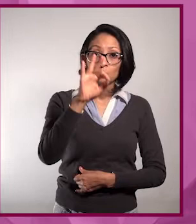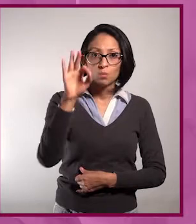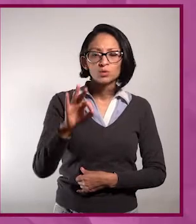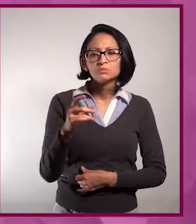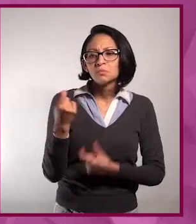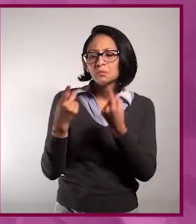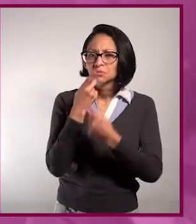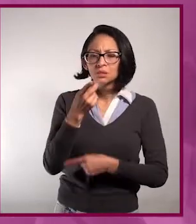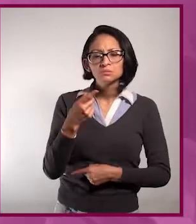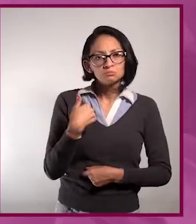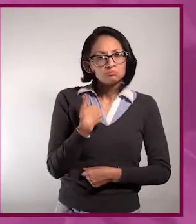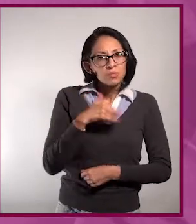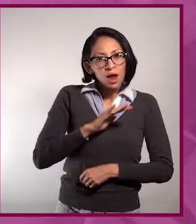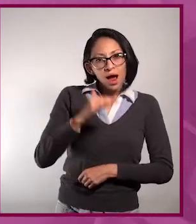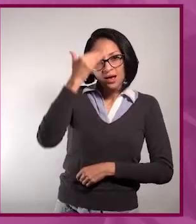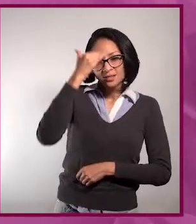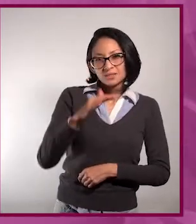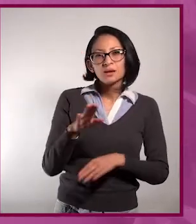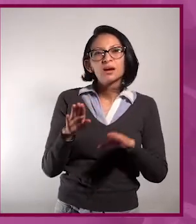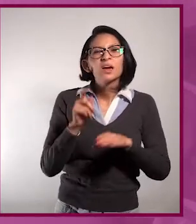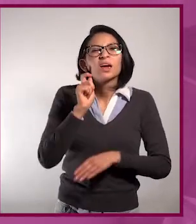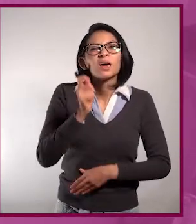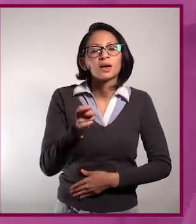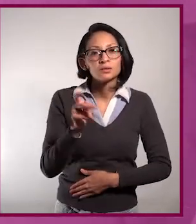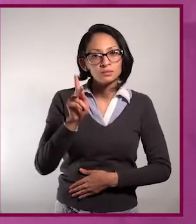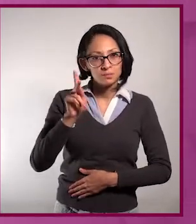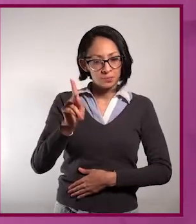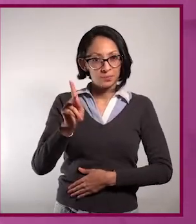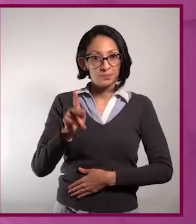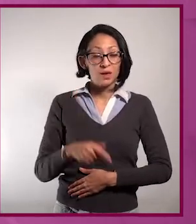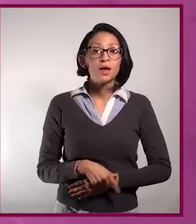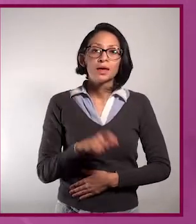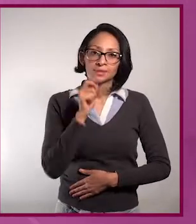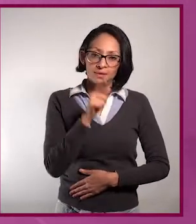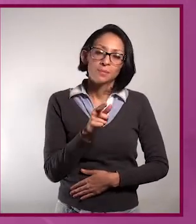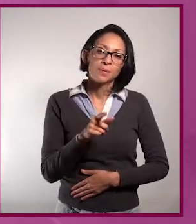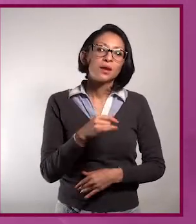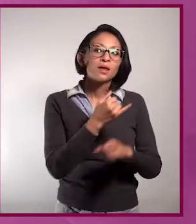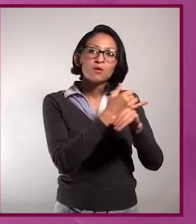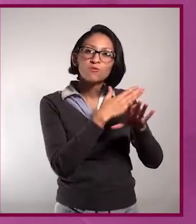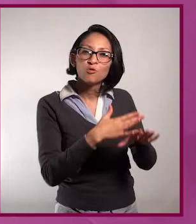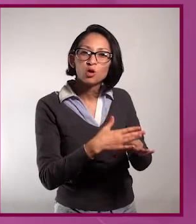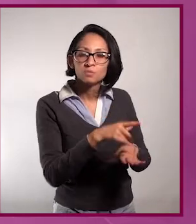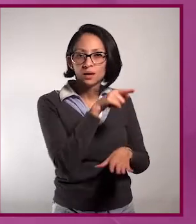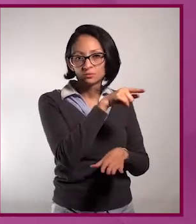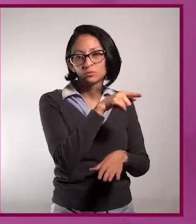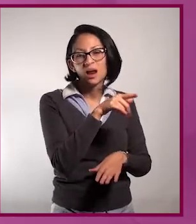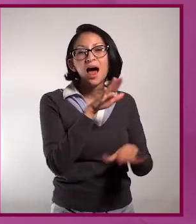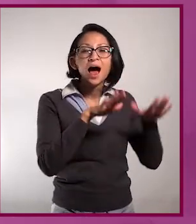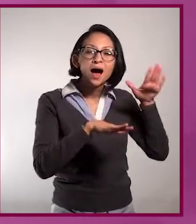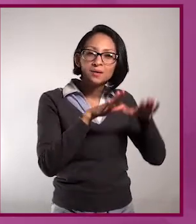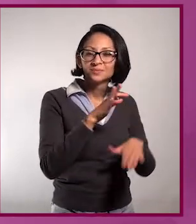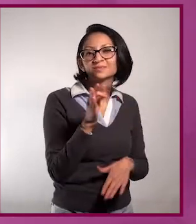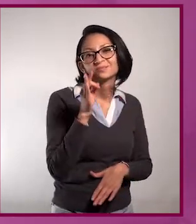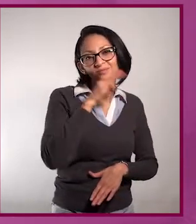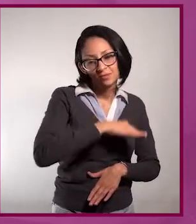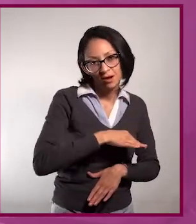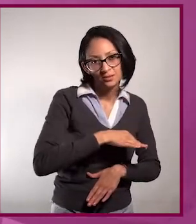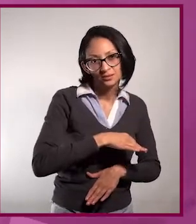tienen conocimientos sobre el periodo menstrual. Y tal vez de fuentes de información, insisto, que no son las